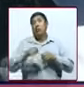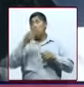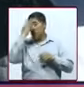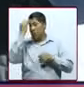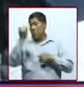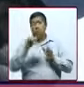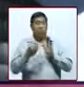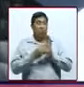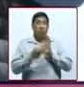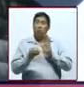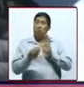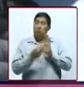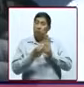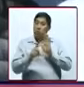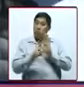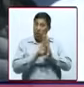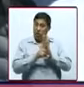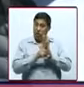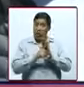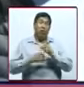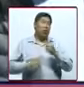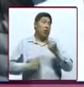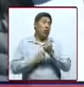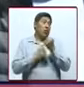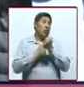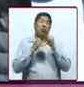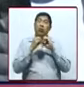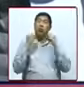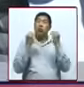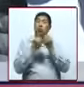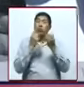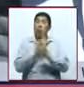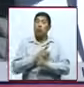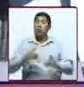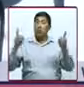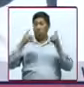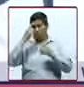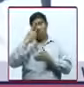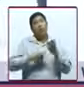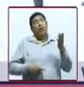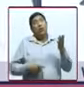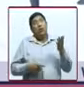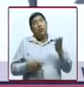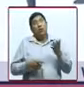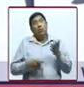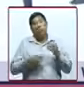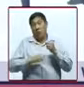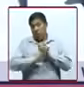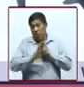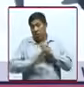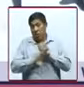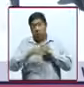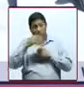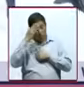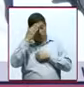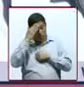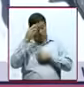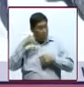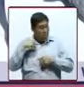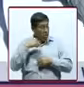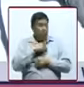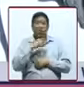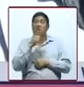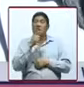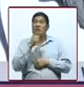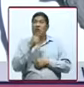porque está en la ley. Y la ley viene para fortalecer organizaciones democráticas, para que en familia defendamos nosotros y sepamos quién va a ser nuestro